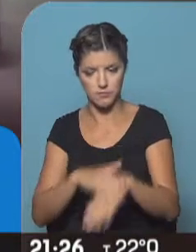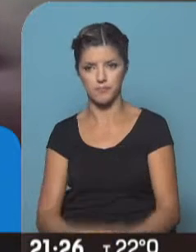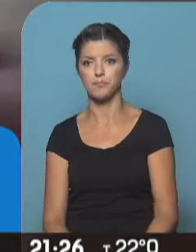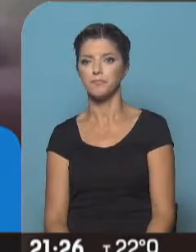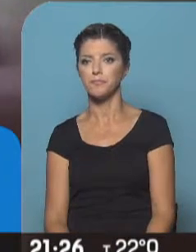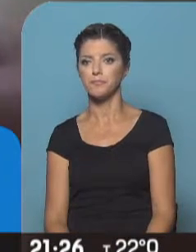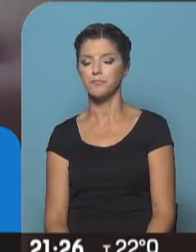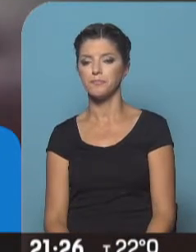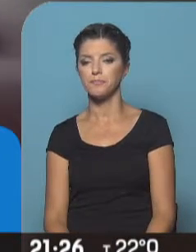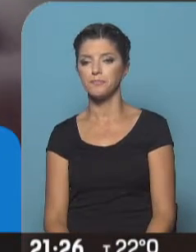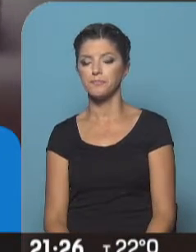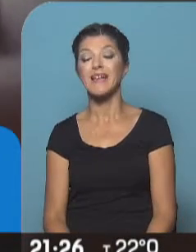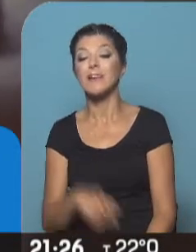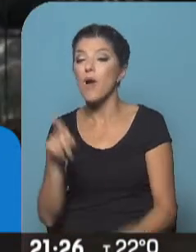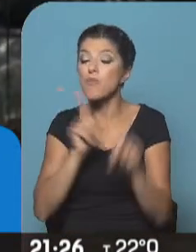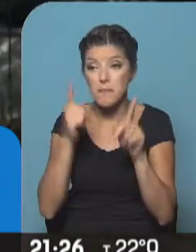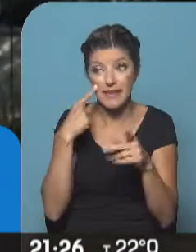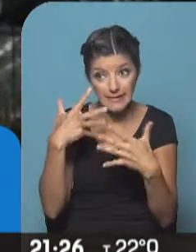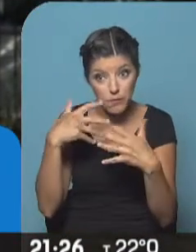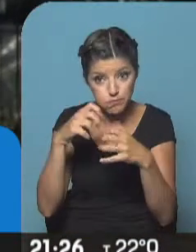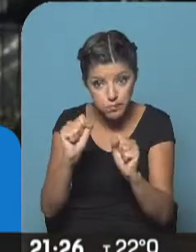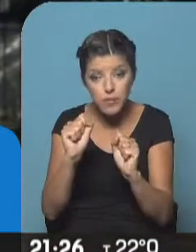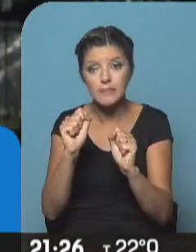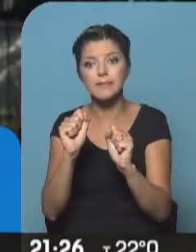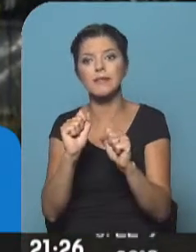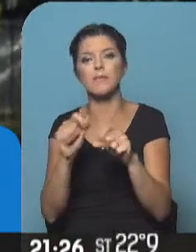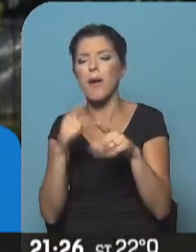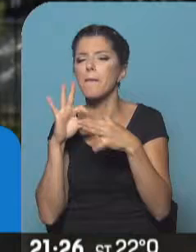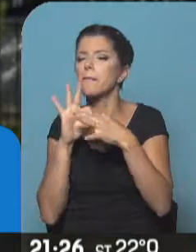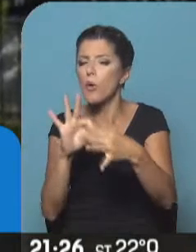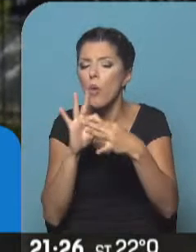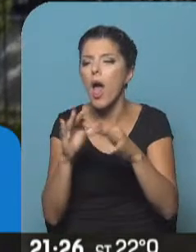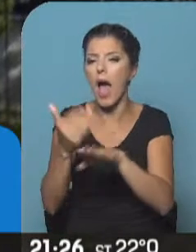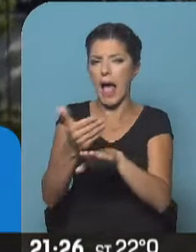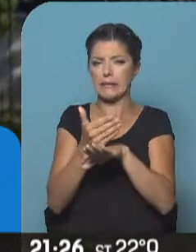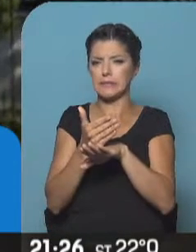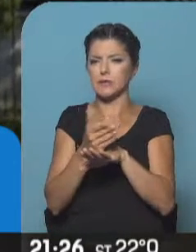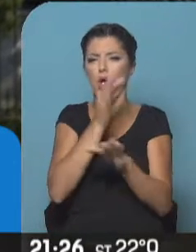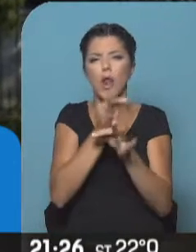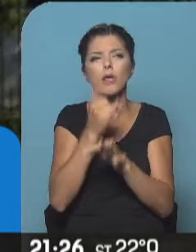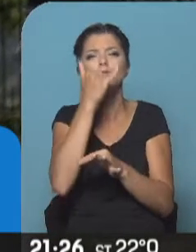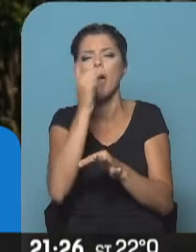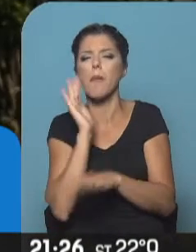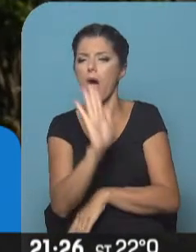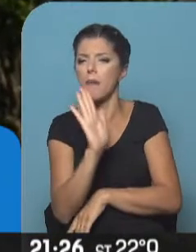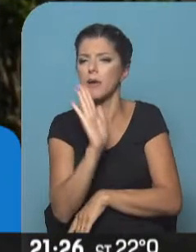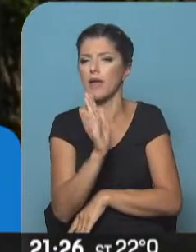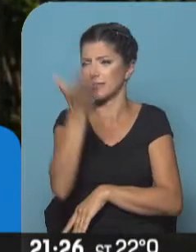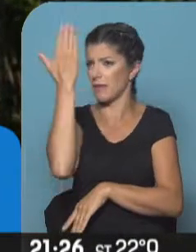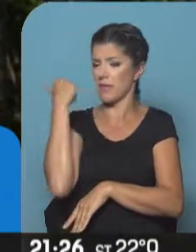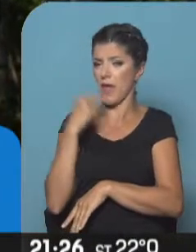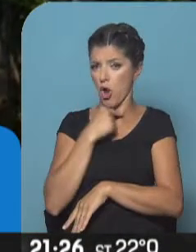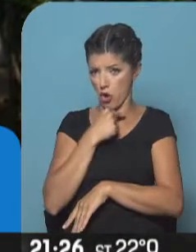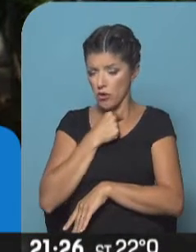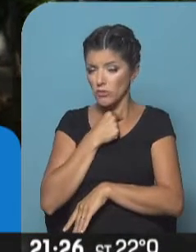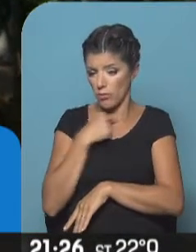investigadores no descartan que este hallazgo se inscriba en la ola de amenazas de bomba en escuelas que empezó en agosto pasado y encontró su punto más